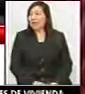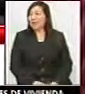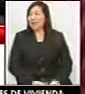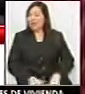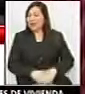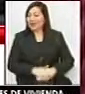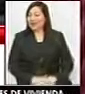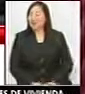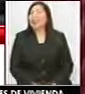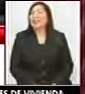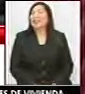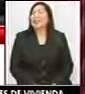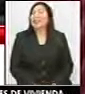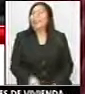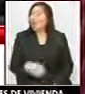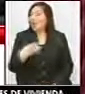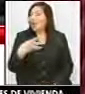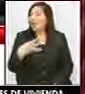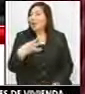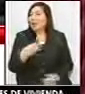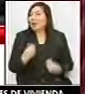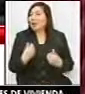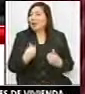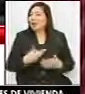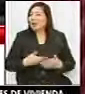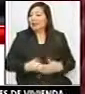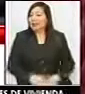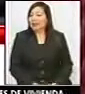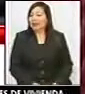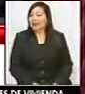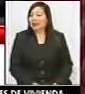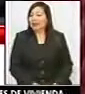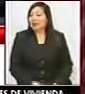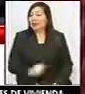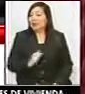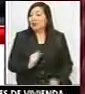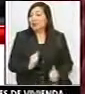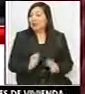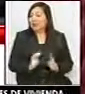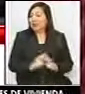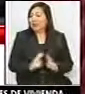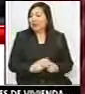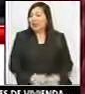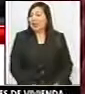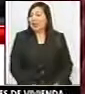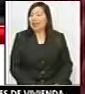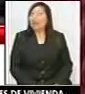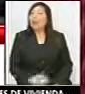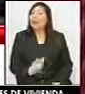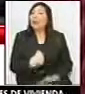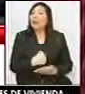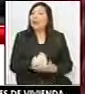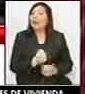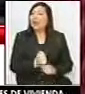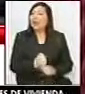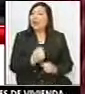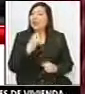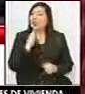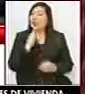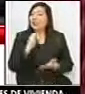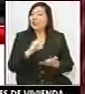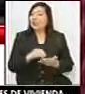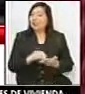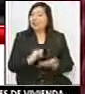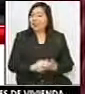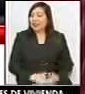presidenta, 4 o tienen un familiar, o un hijo, o un cuñado, o un yerno, o han estado detenidos, o han estado internados en